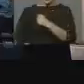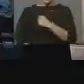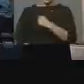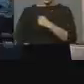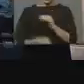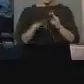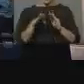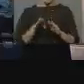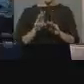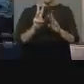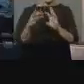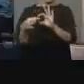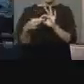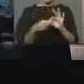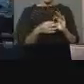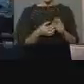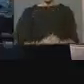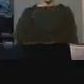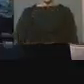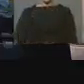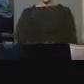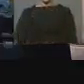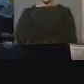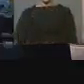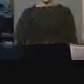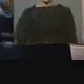apoyo en las tres causales. Muchas gracias.